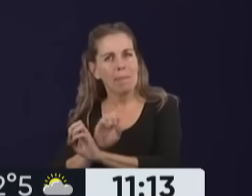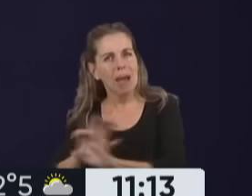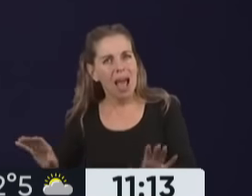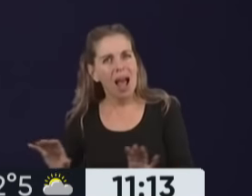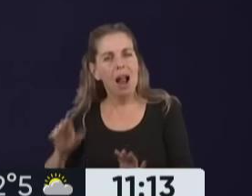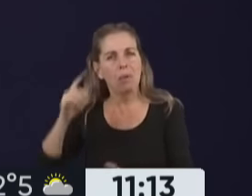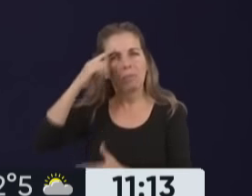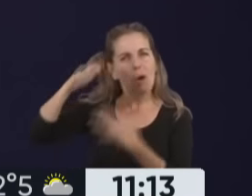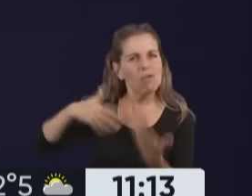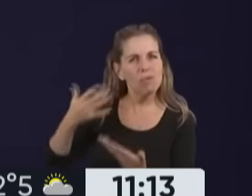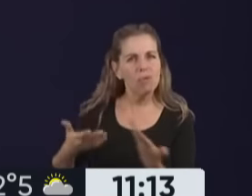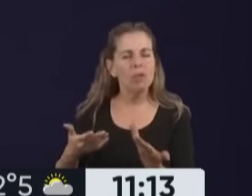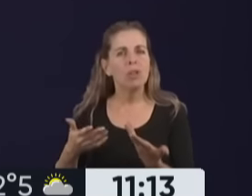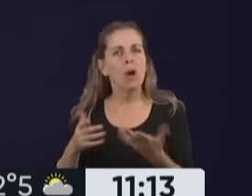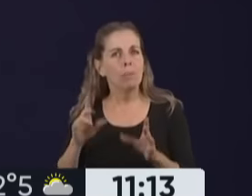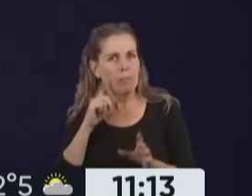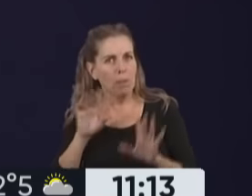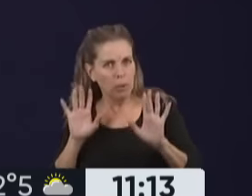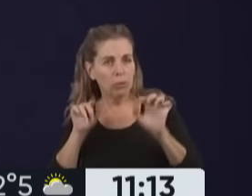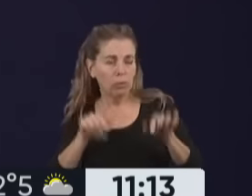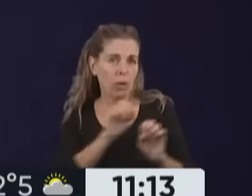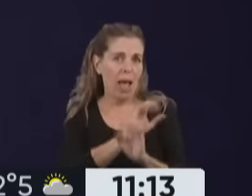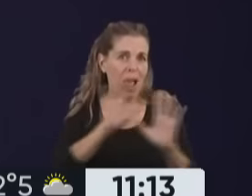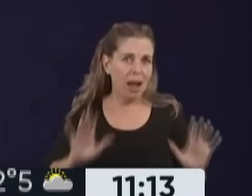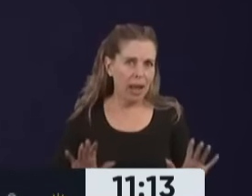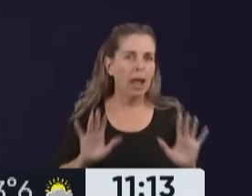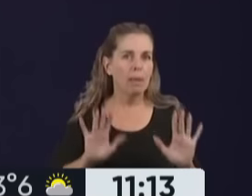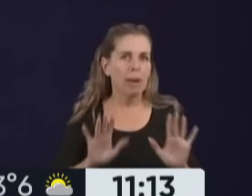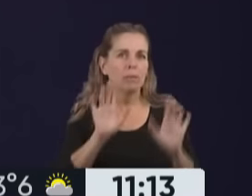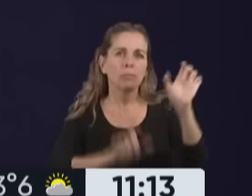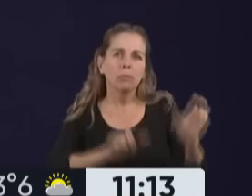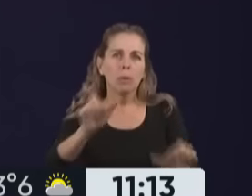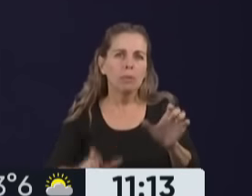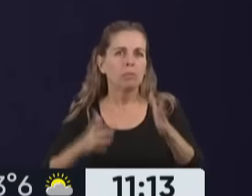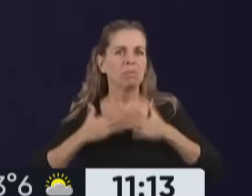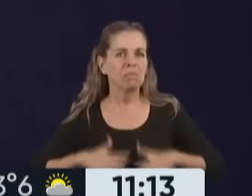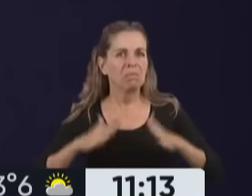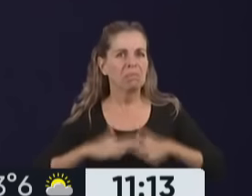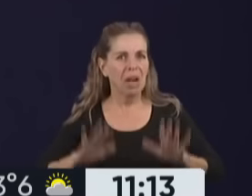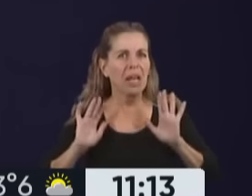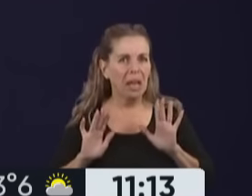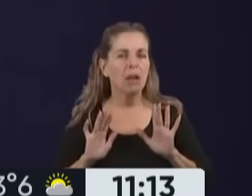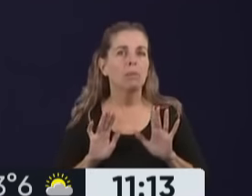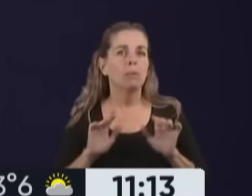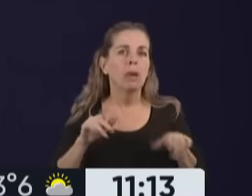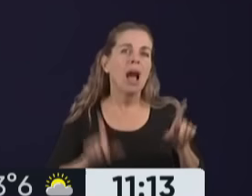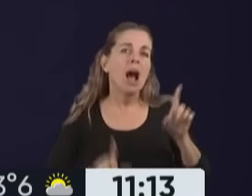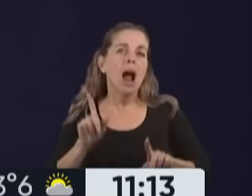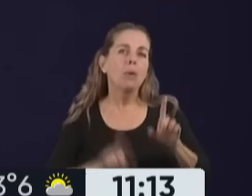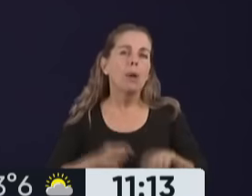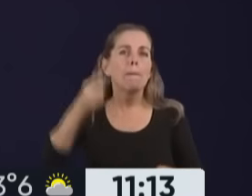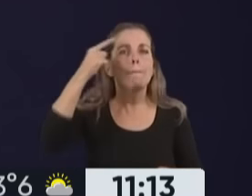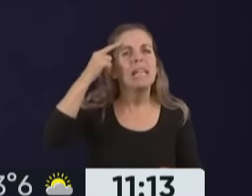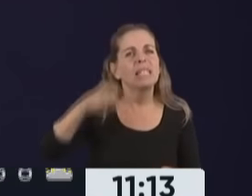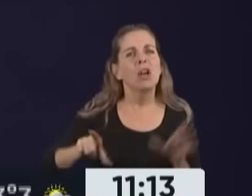para dejar estas aclaraciones y para llevar tranquilidad, por supuesto, a quienes por algún momento creyeron que esto le